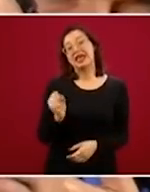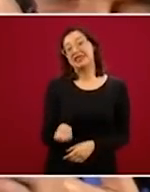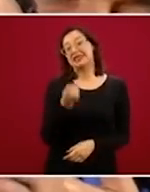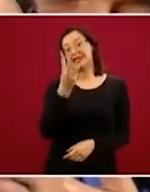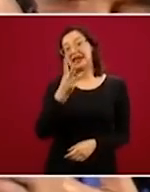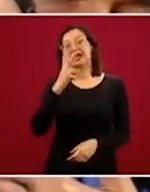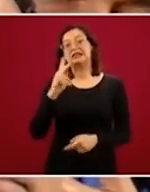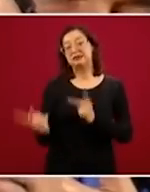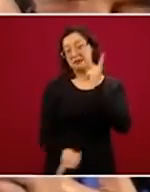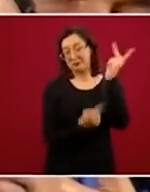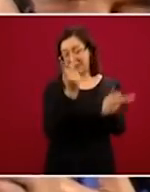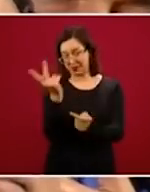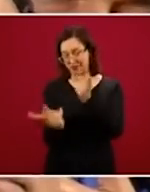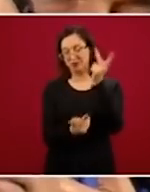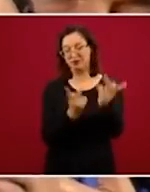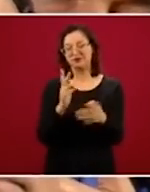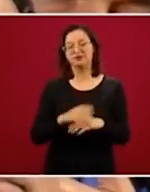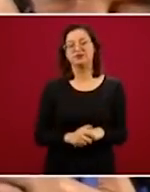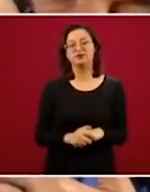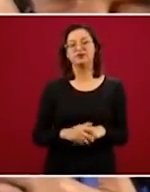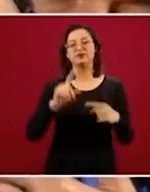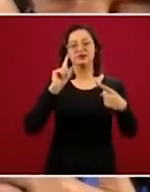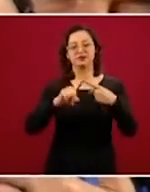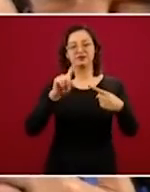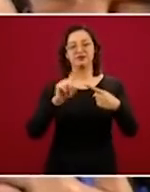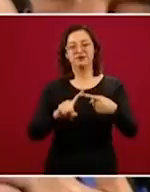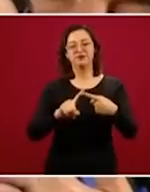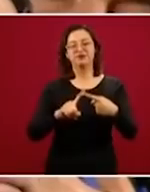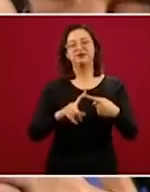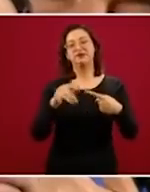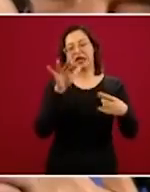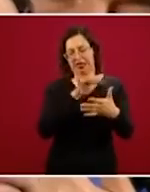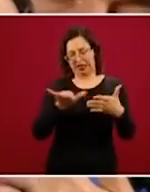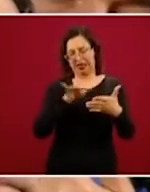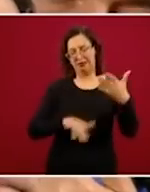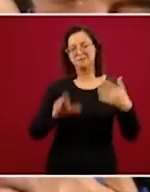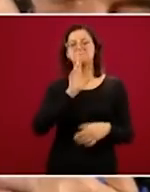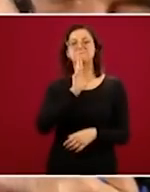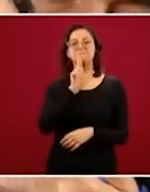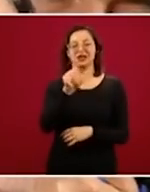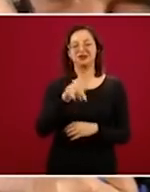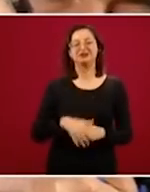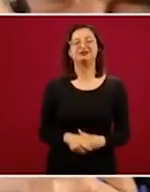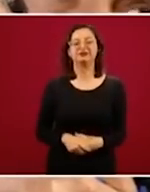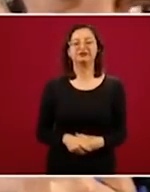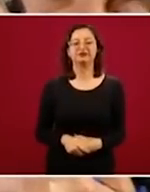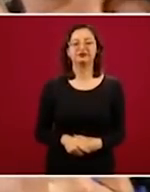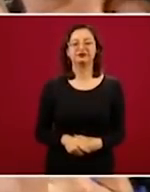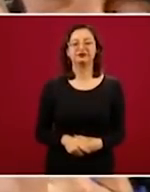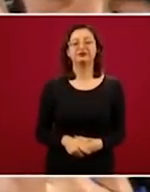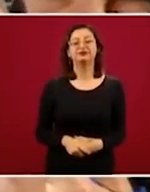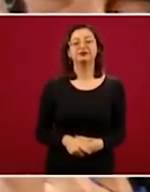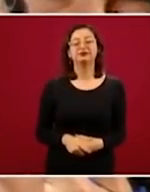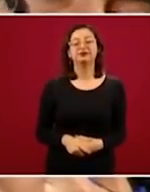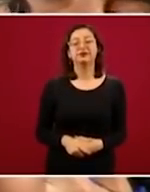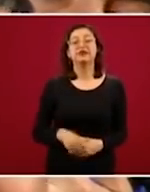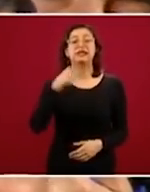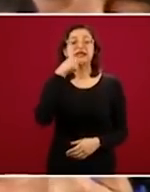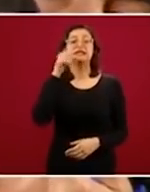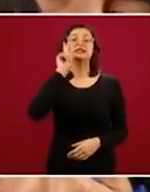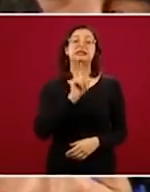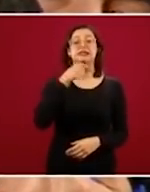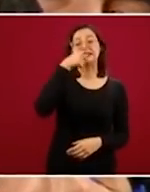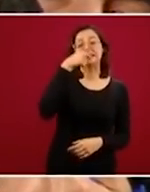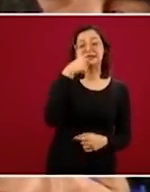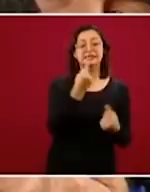ustedes yo y mi equipo voy a leerle la primera para explicarlo mejor y yo creo que los niños y las niñas necesitamos